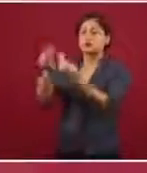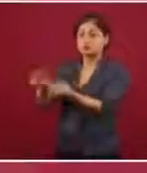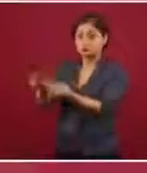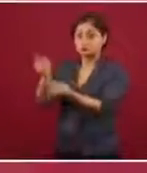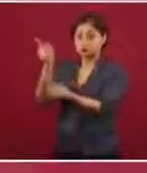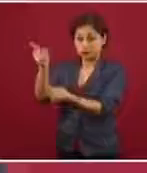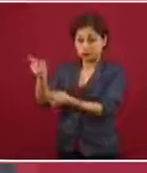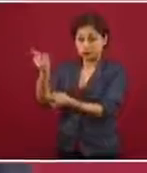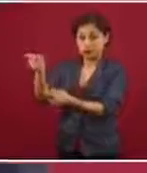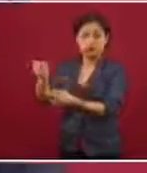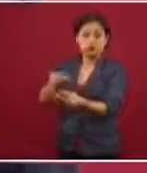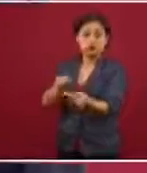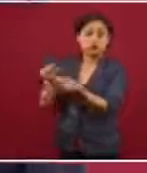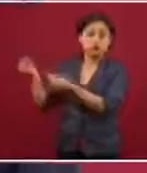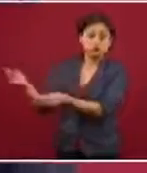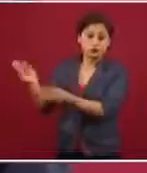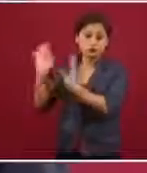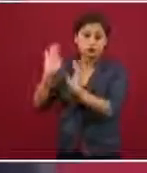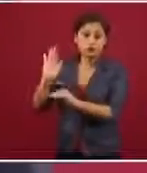ofrezco